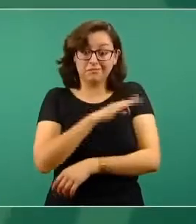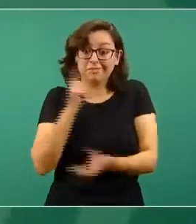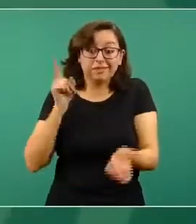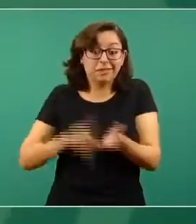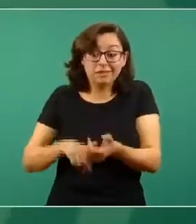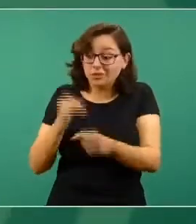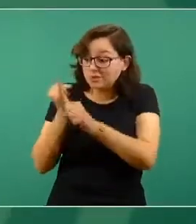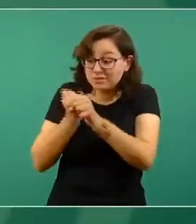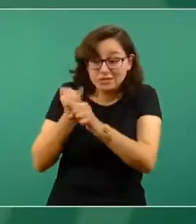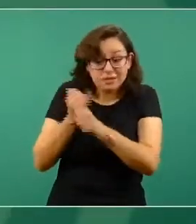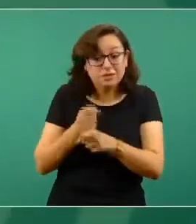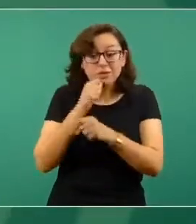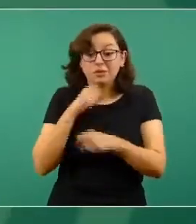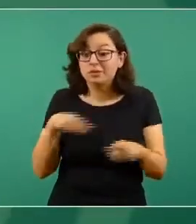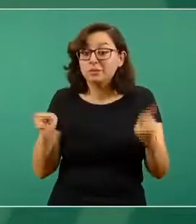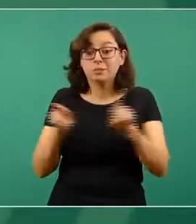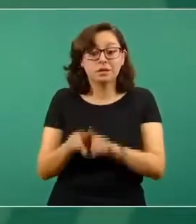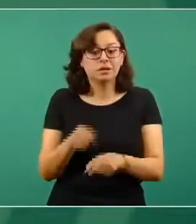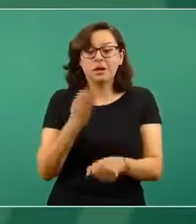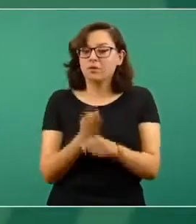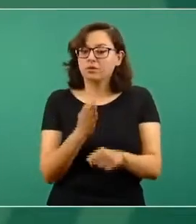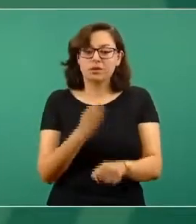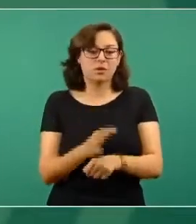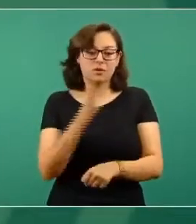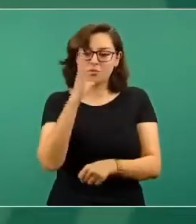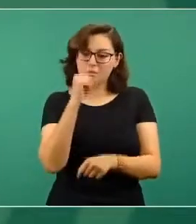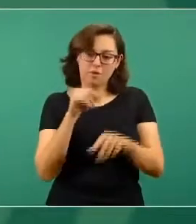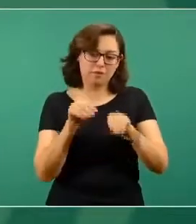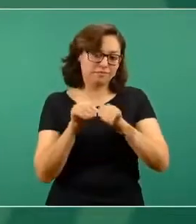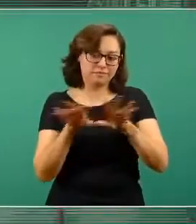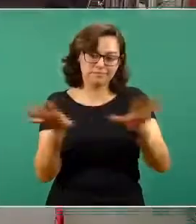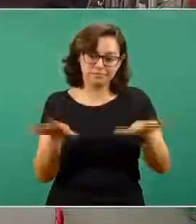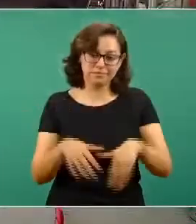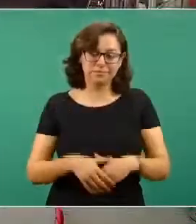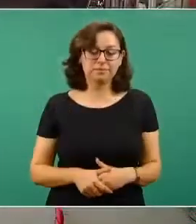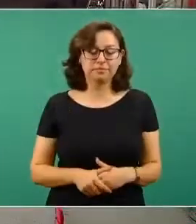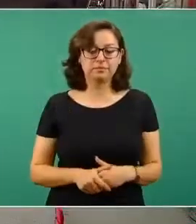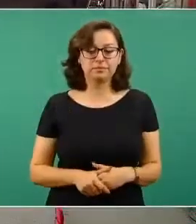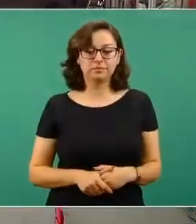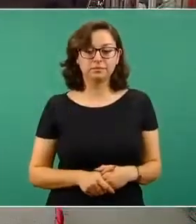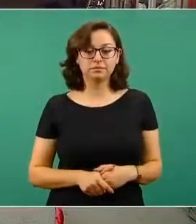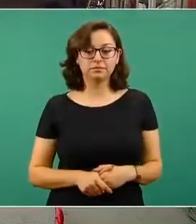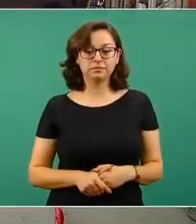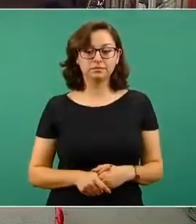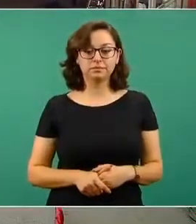elementos informativos los sabremos más adelante cuando se puedan dar a conocer.